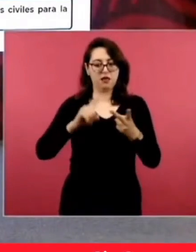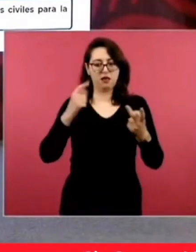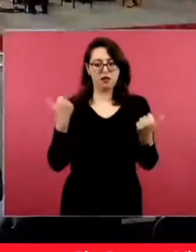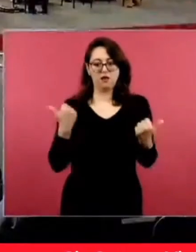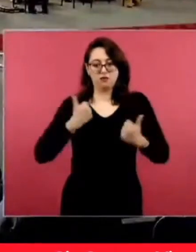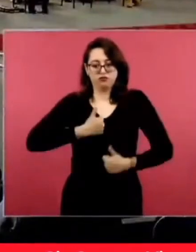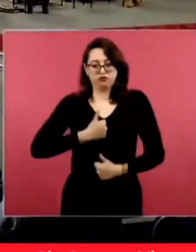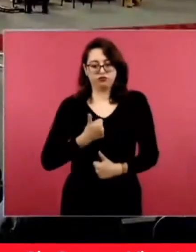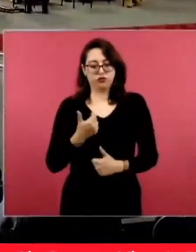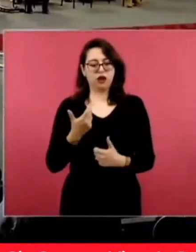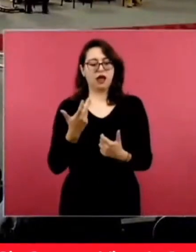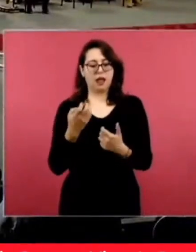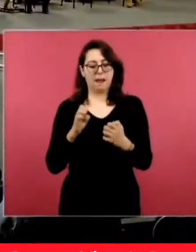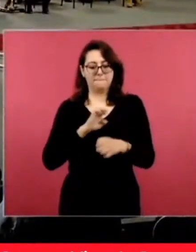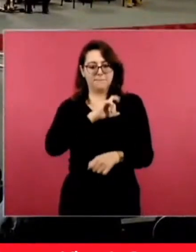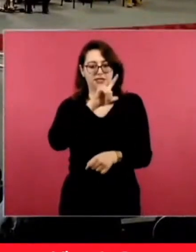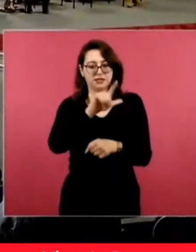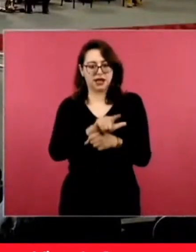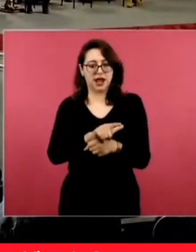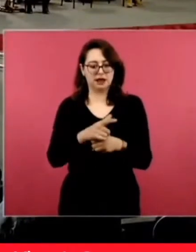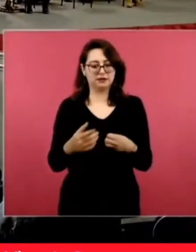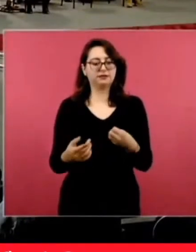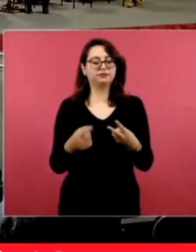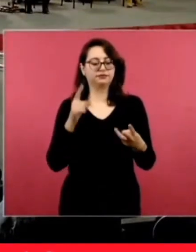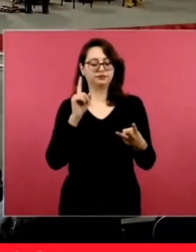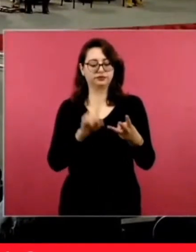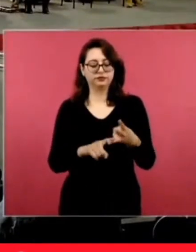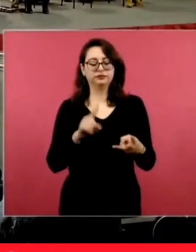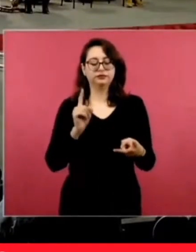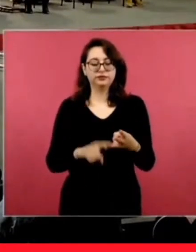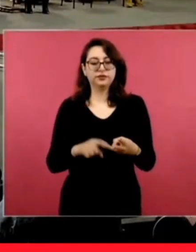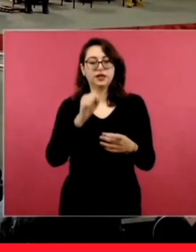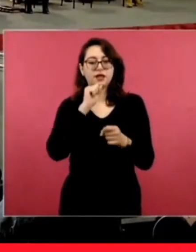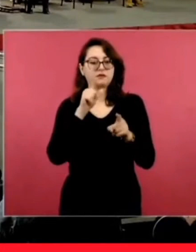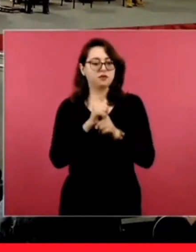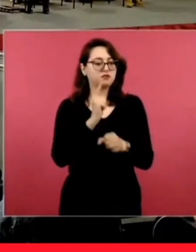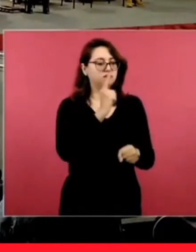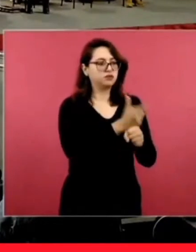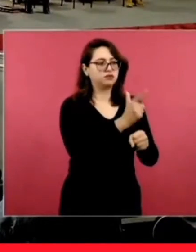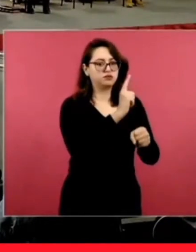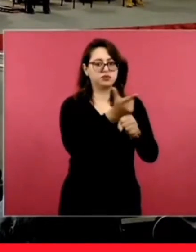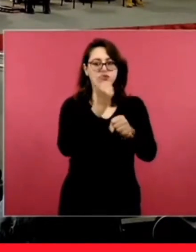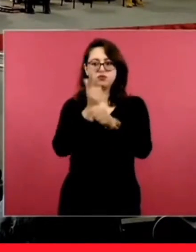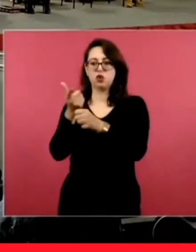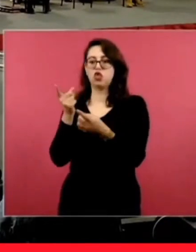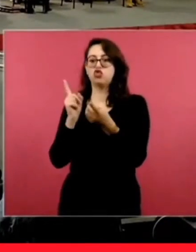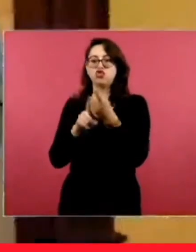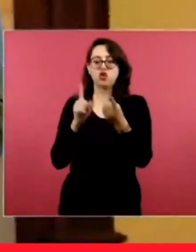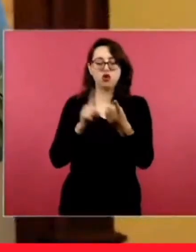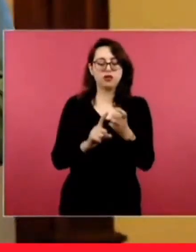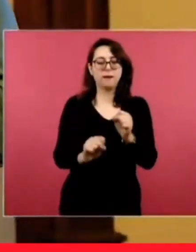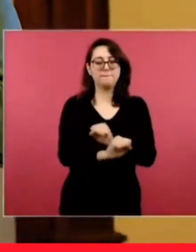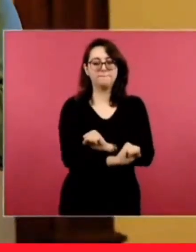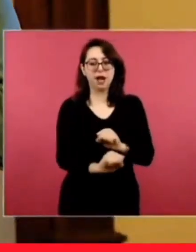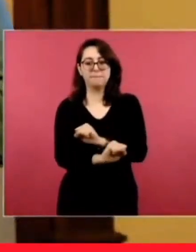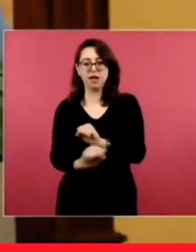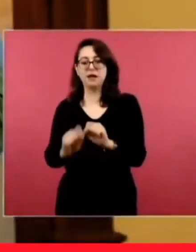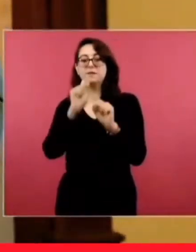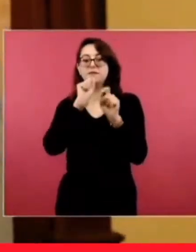artefactos explosivos a campo abierto o en en diferentes instalaciones hay binomios